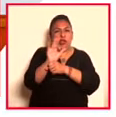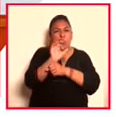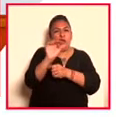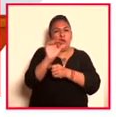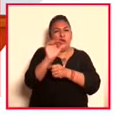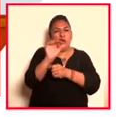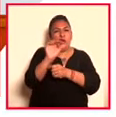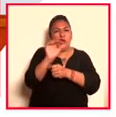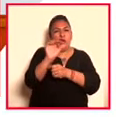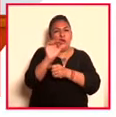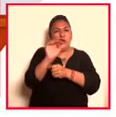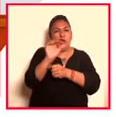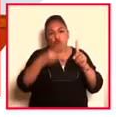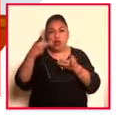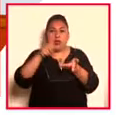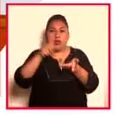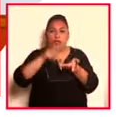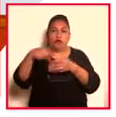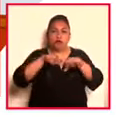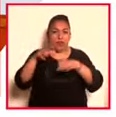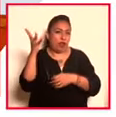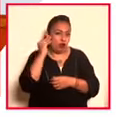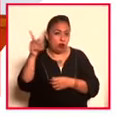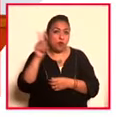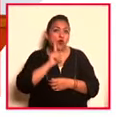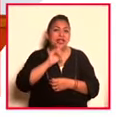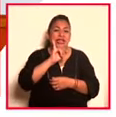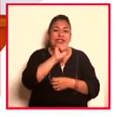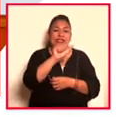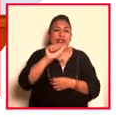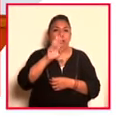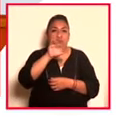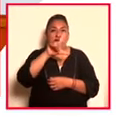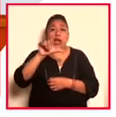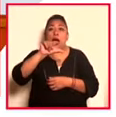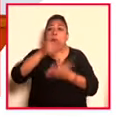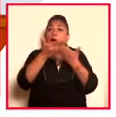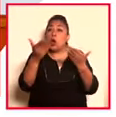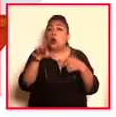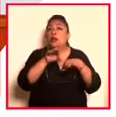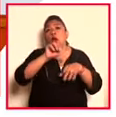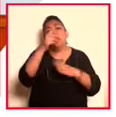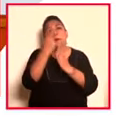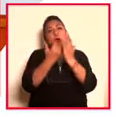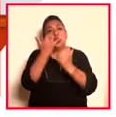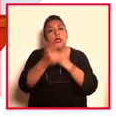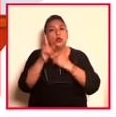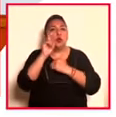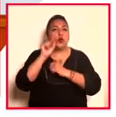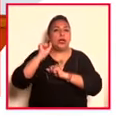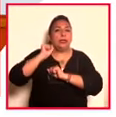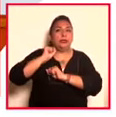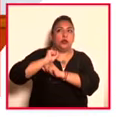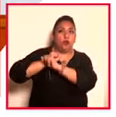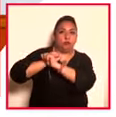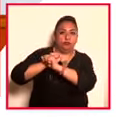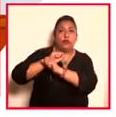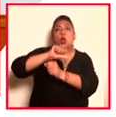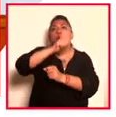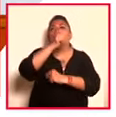de su trabajo en radio, Isabela Loruso trabaja ahora con otro proyecto sobre mujeres y resistencia en otro país de